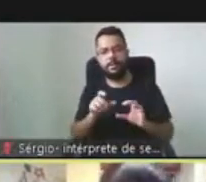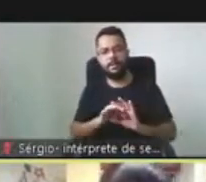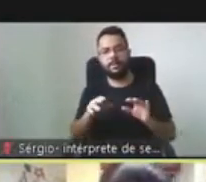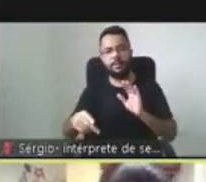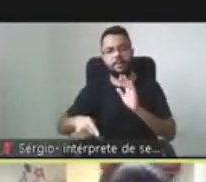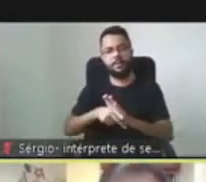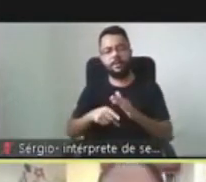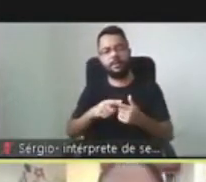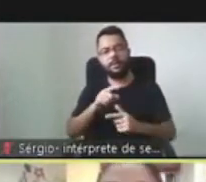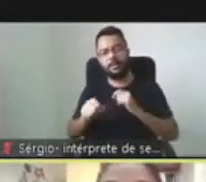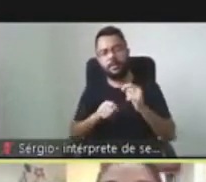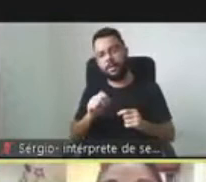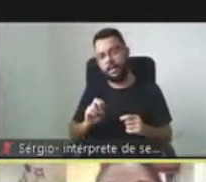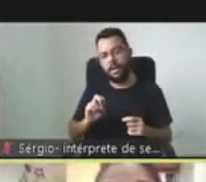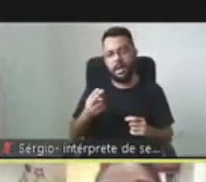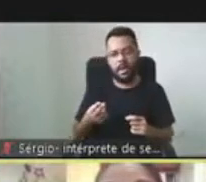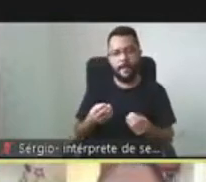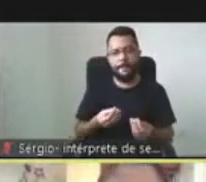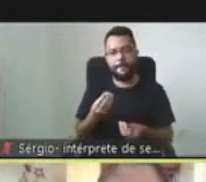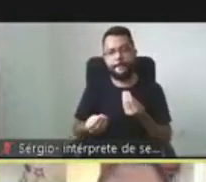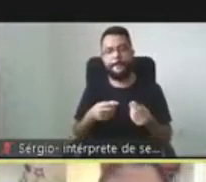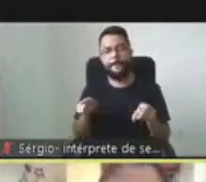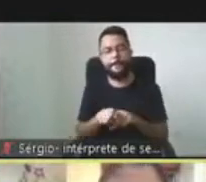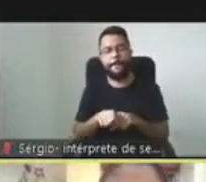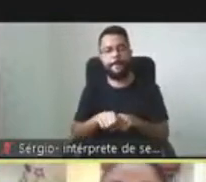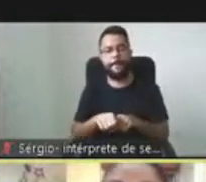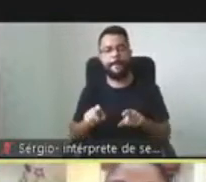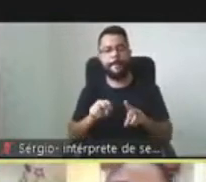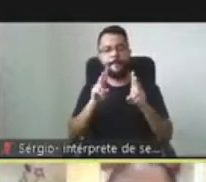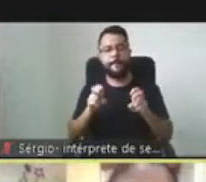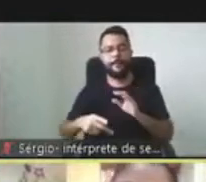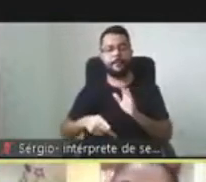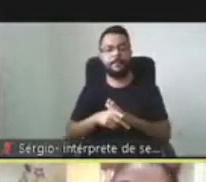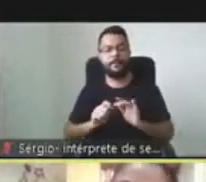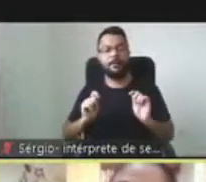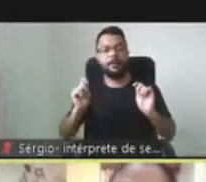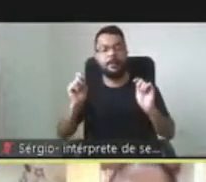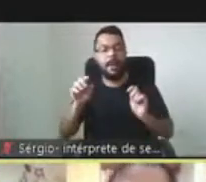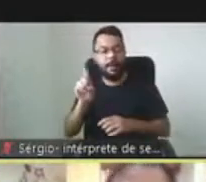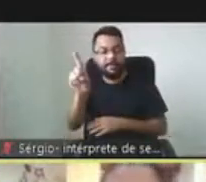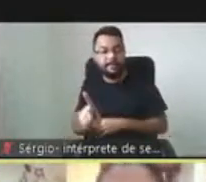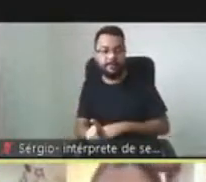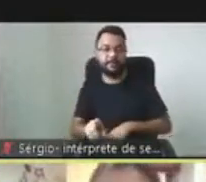tomar decisiones y sobre todo la discapacidad